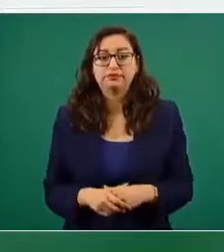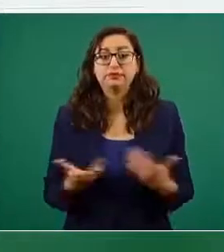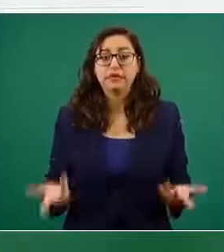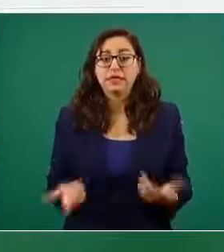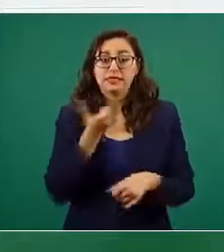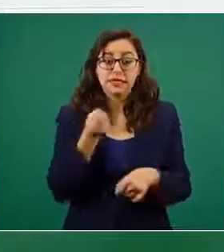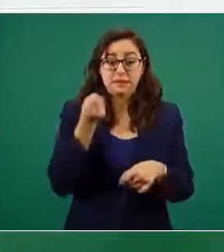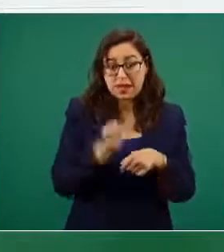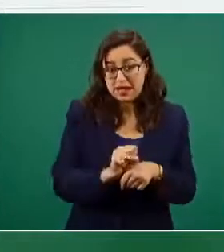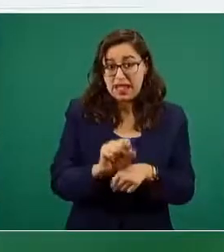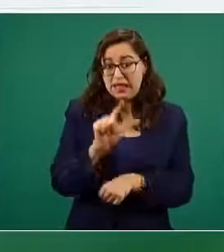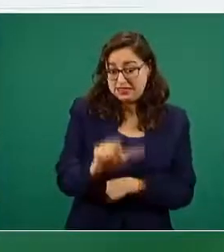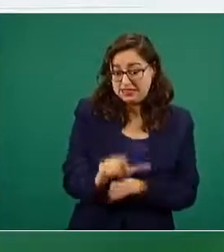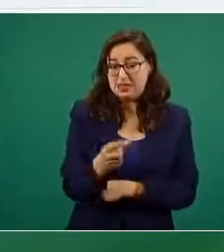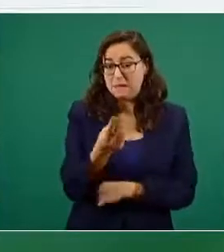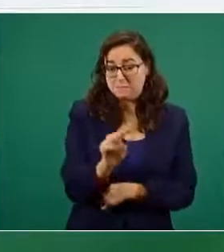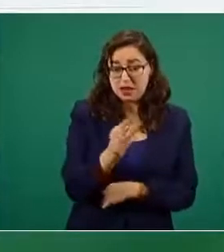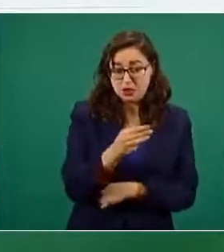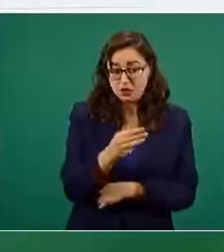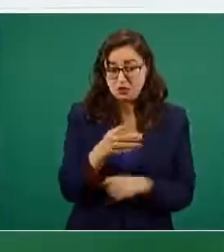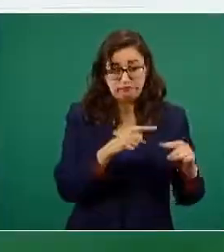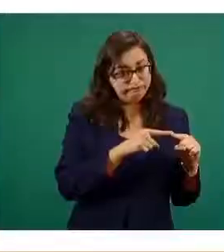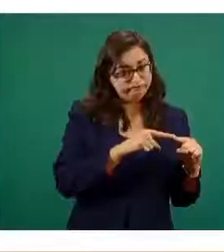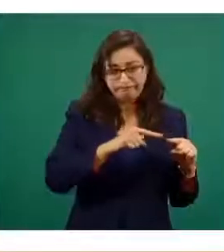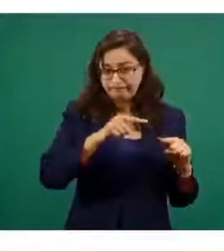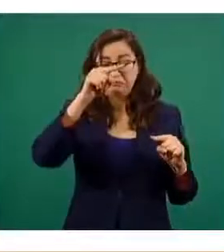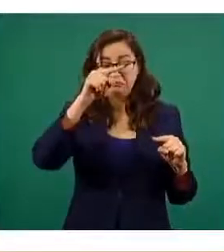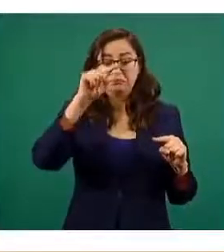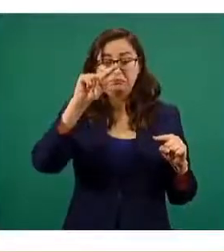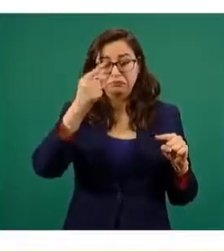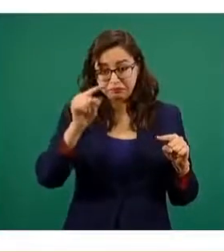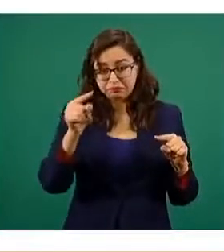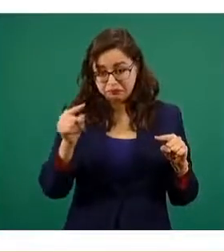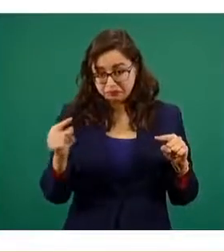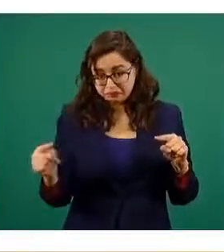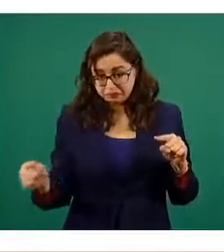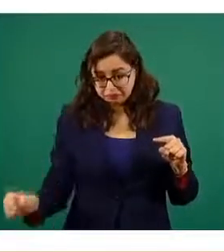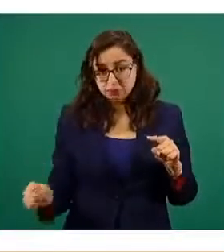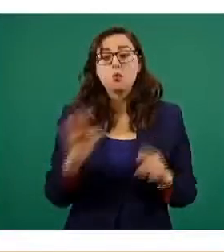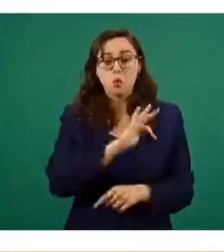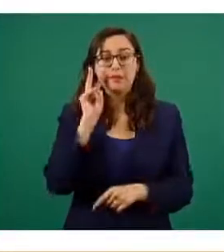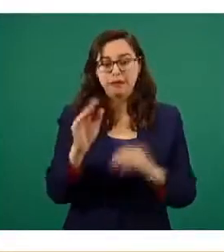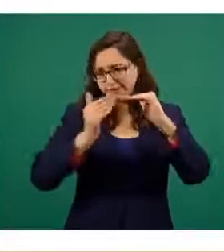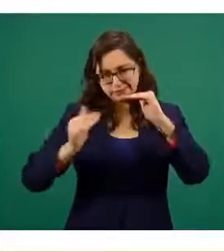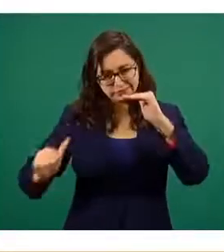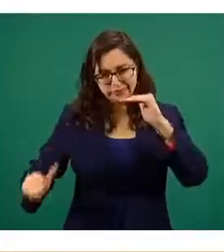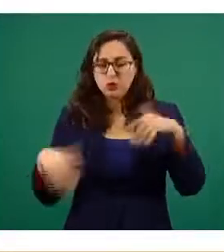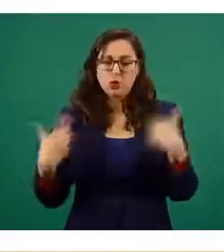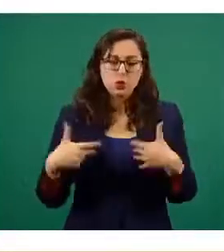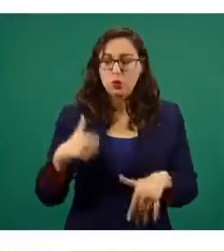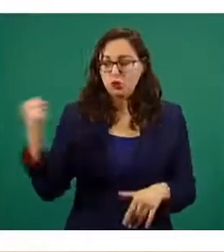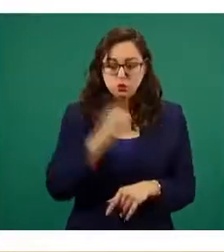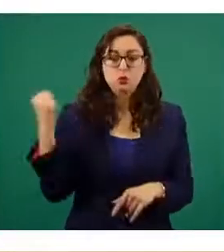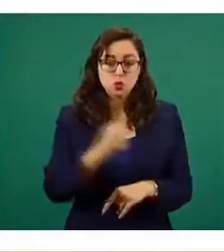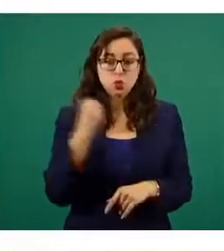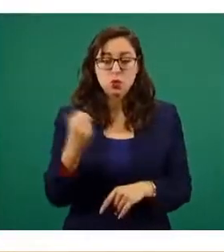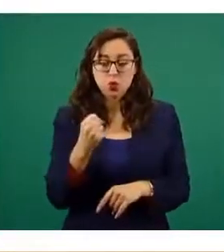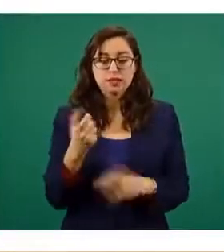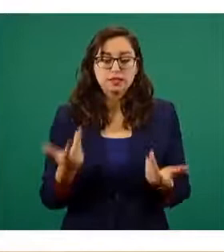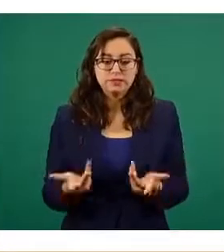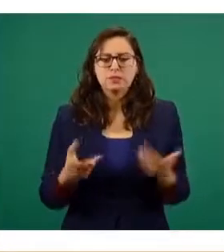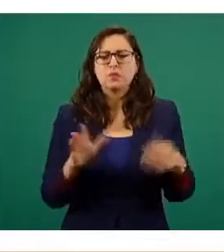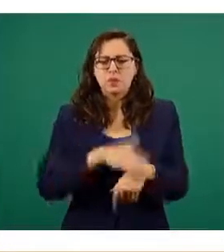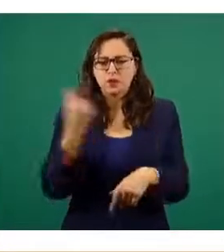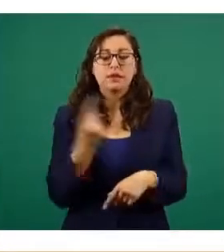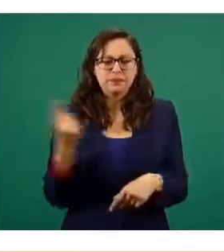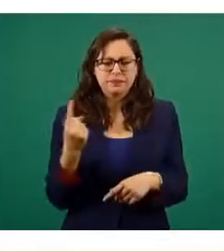17 del año, esto es alrededor del final de mayo, y posteriormente ha ido descendiendo, progresivamente desciende, lo cual es muy afortunado. Esto tiene varias explicaciones. 2 de las principales